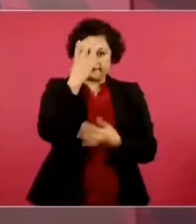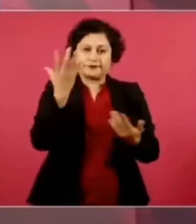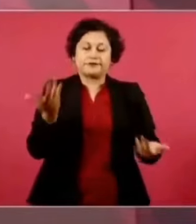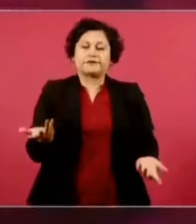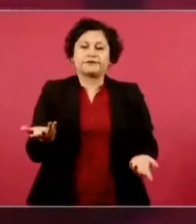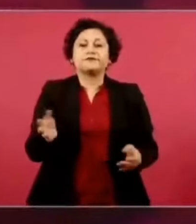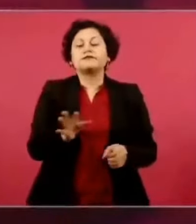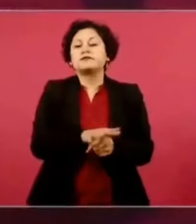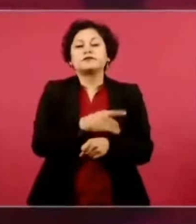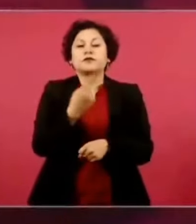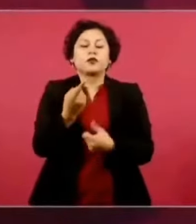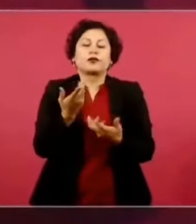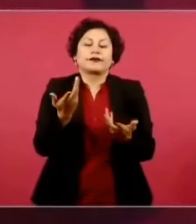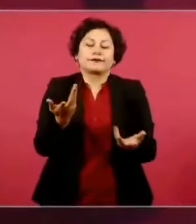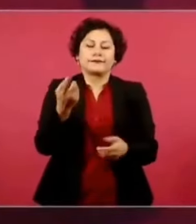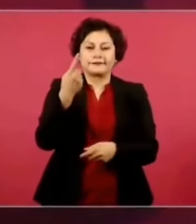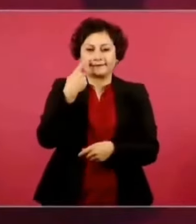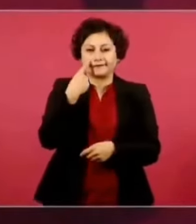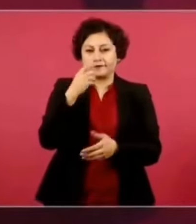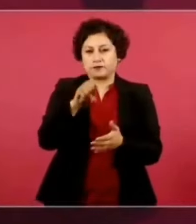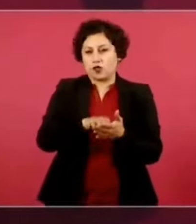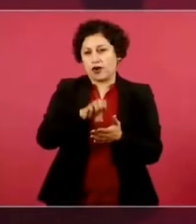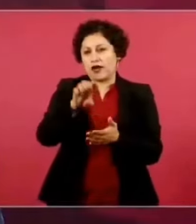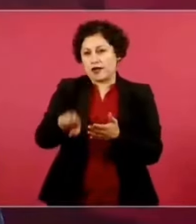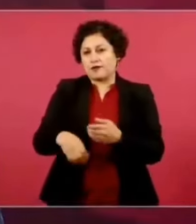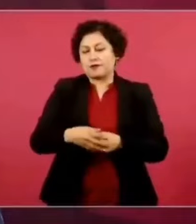decir hombre fuerte,